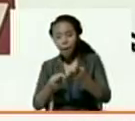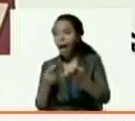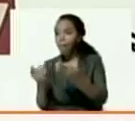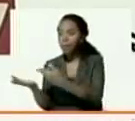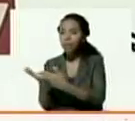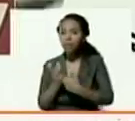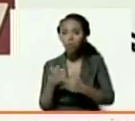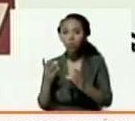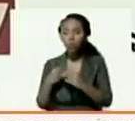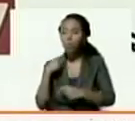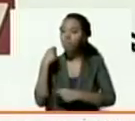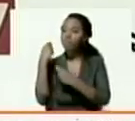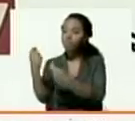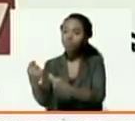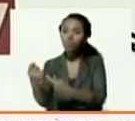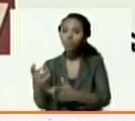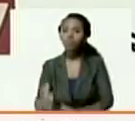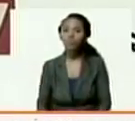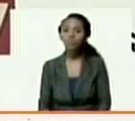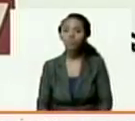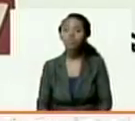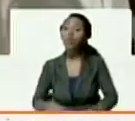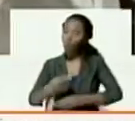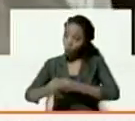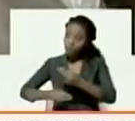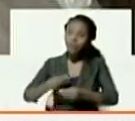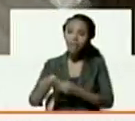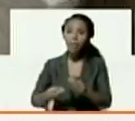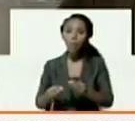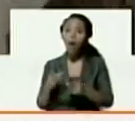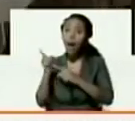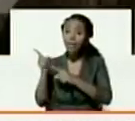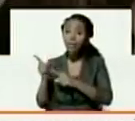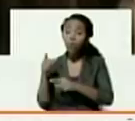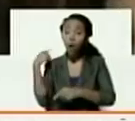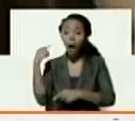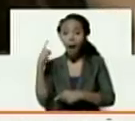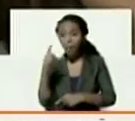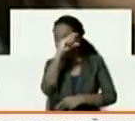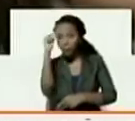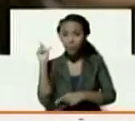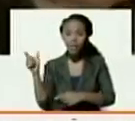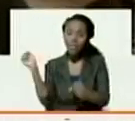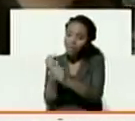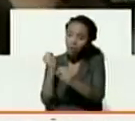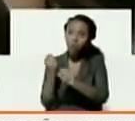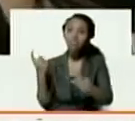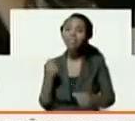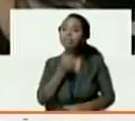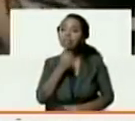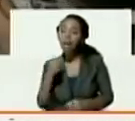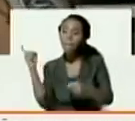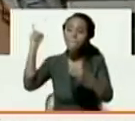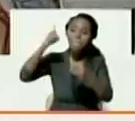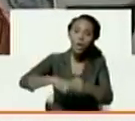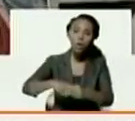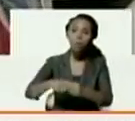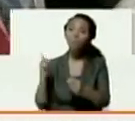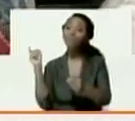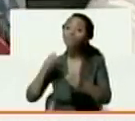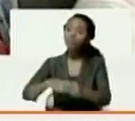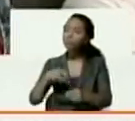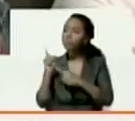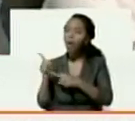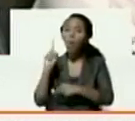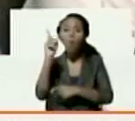pensión. Y se hace. Y lo hacemos. En eso anda el Partido Socialista Unido de Venezuela. Quien se inscribe en nuestro partido, se inscribirá en